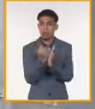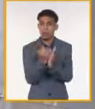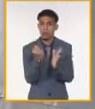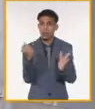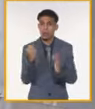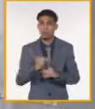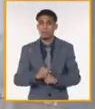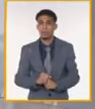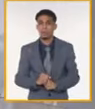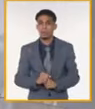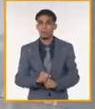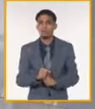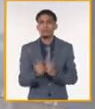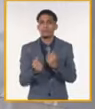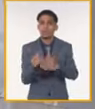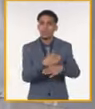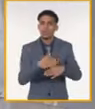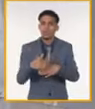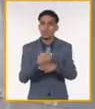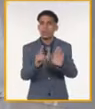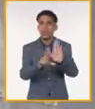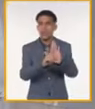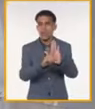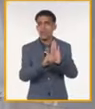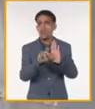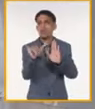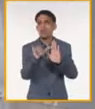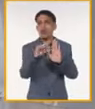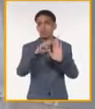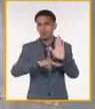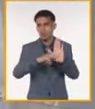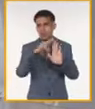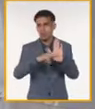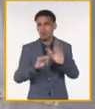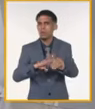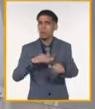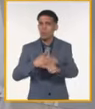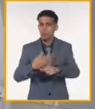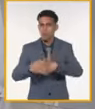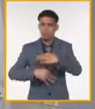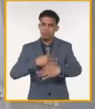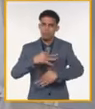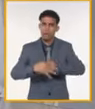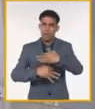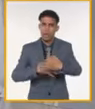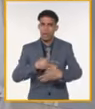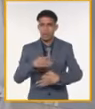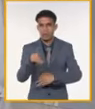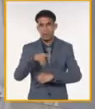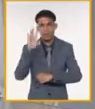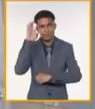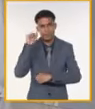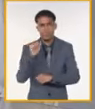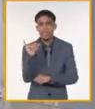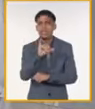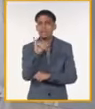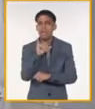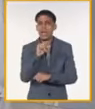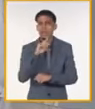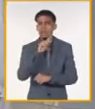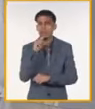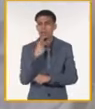aprobaron varios decretos leyes más adelante me voy a referir por arriba son esos seis decretos que